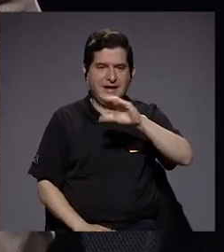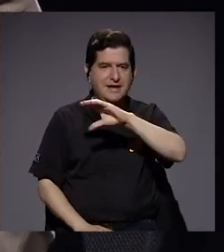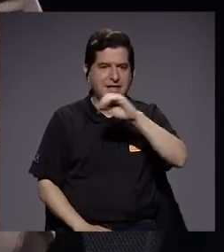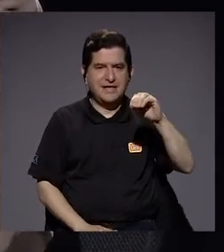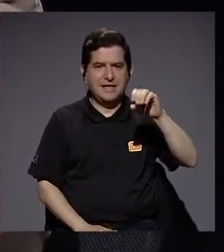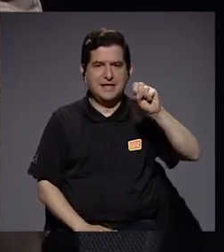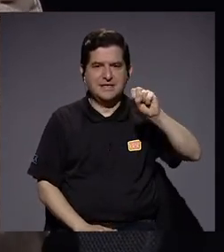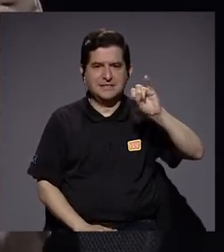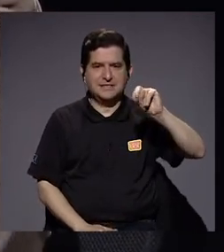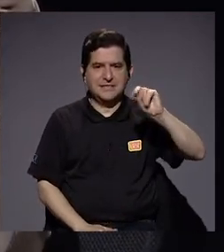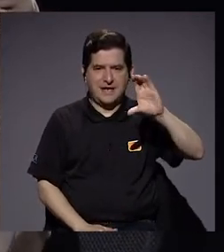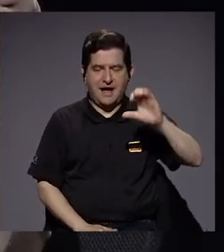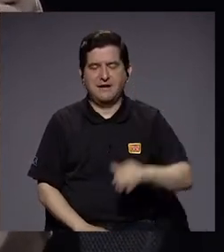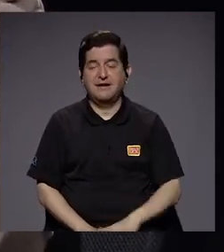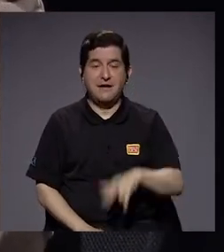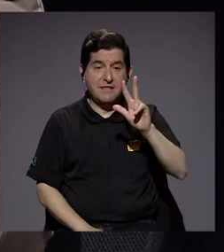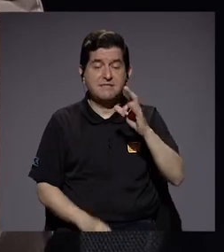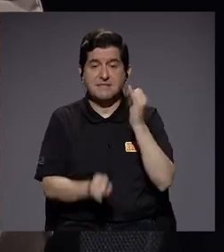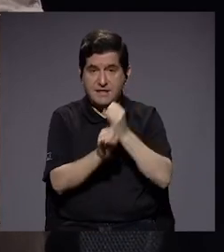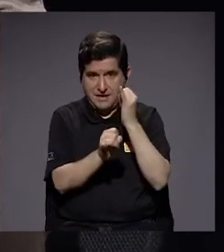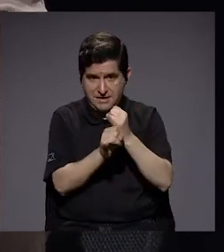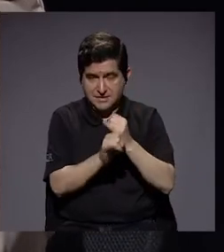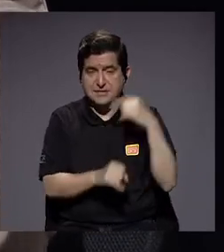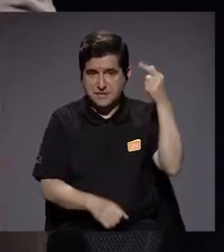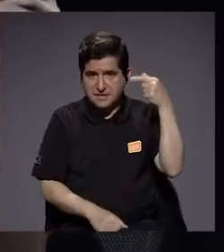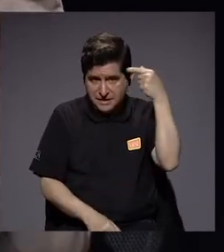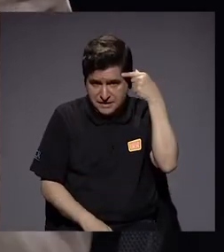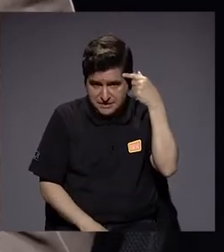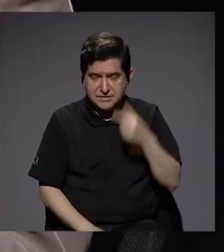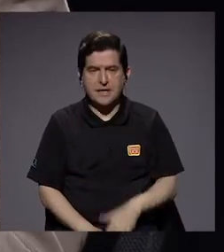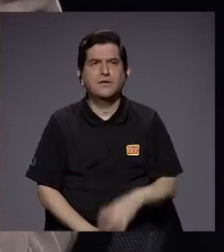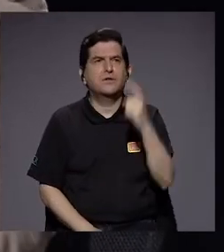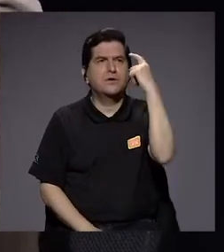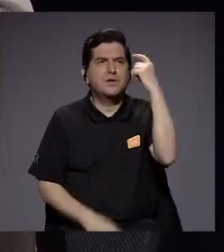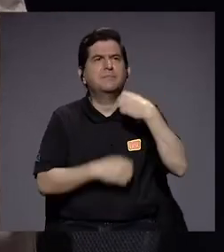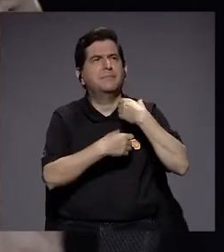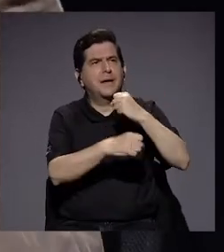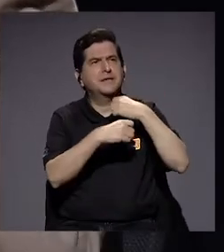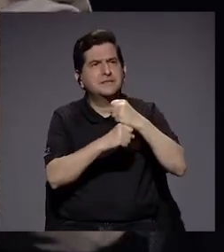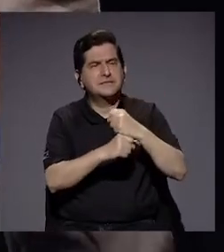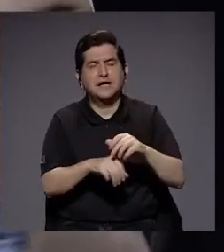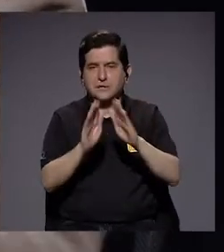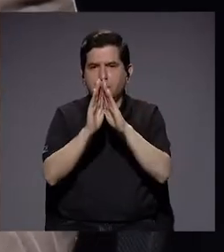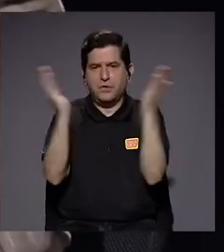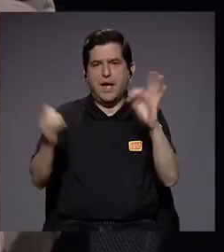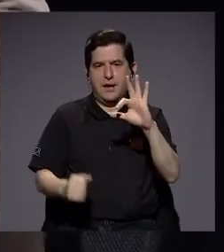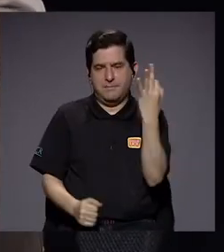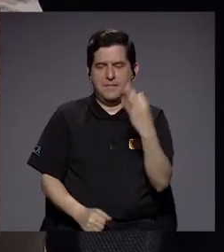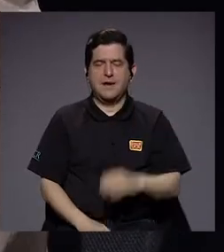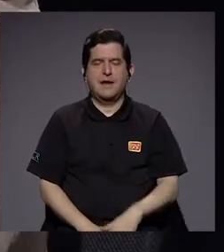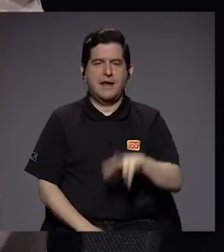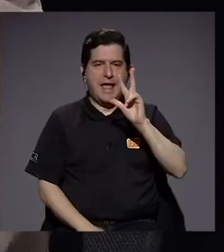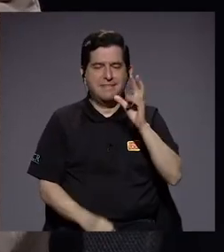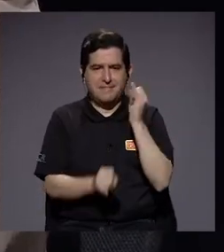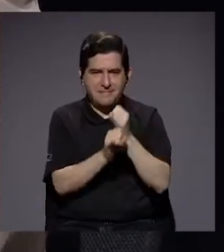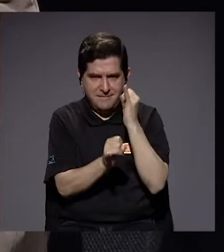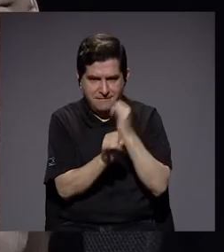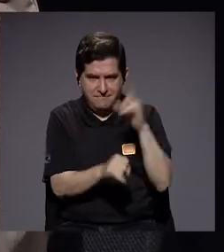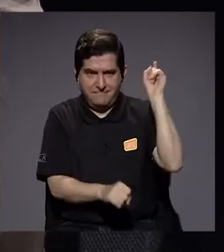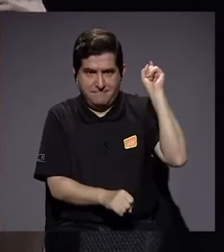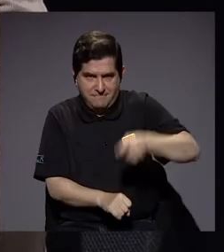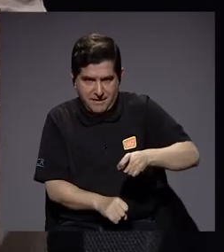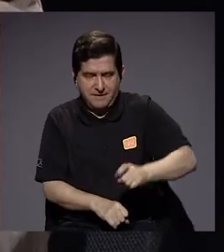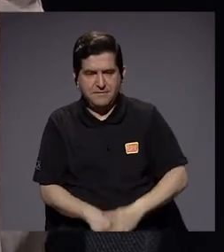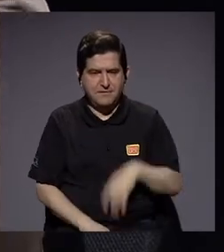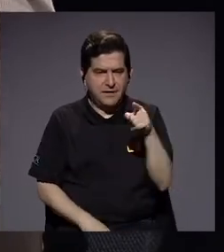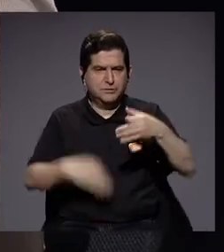parte del Estado, esas son las tres instituciones. Y el Estado hablando, por ejemplo, las municipalidades, en sentido amplio, son las tres instituciones